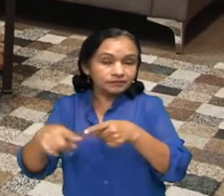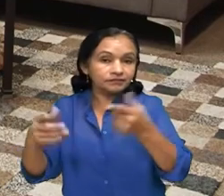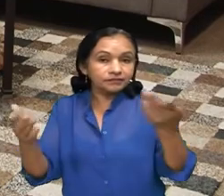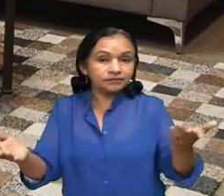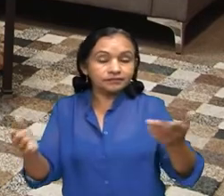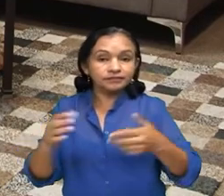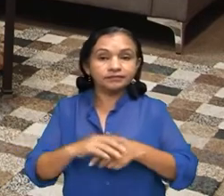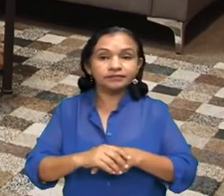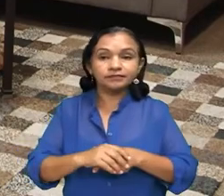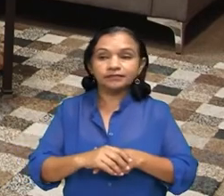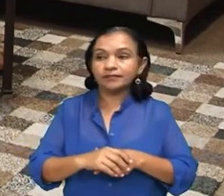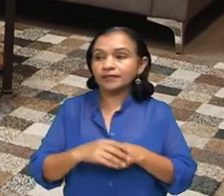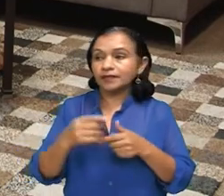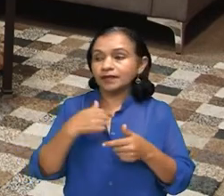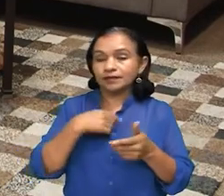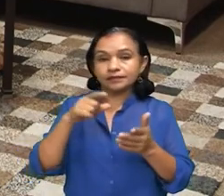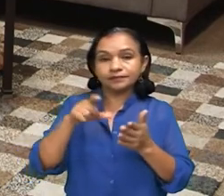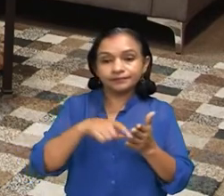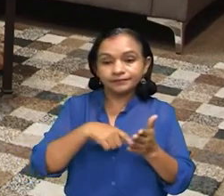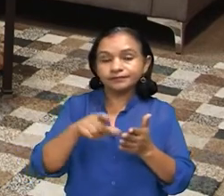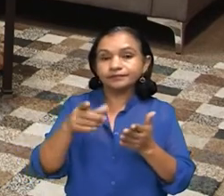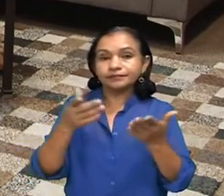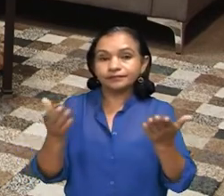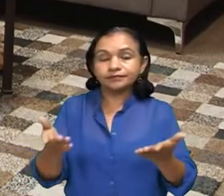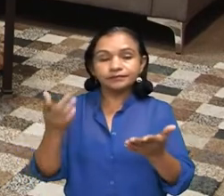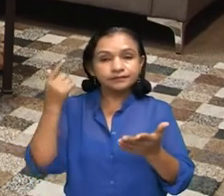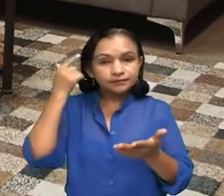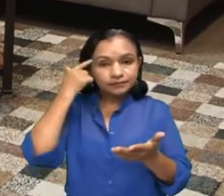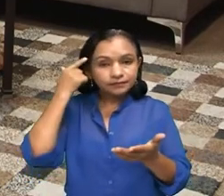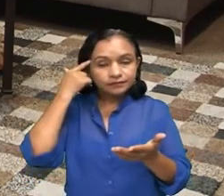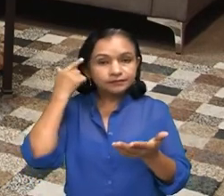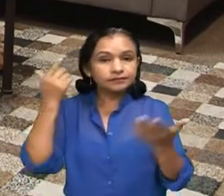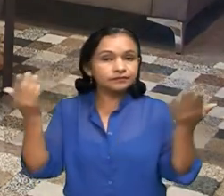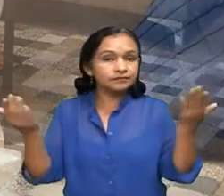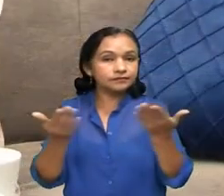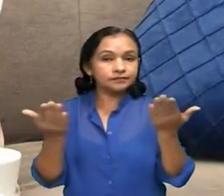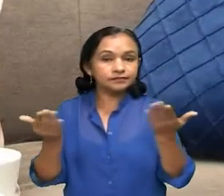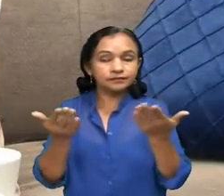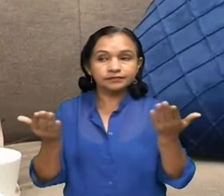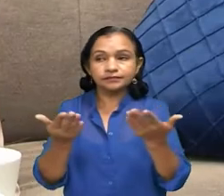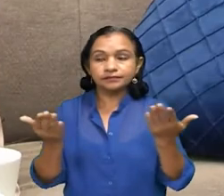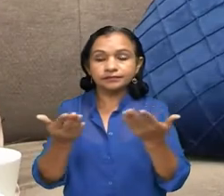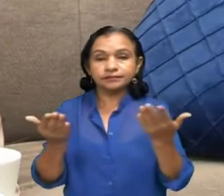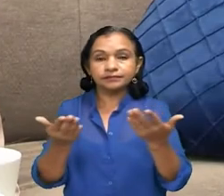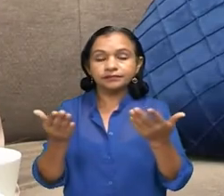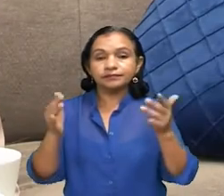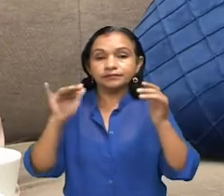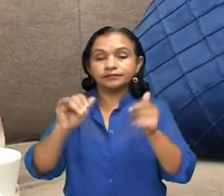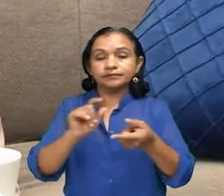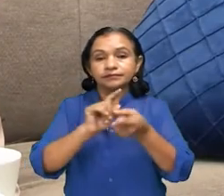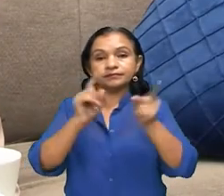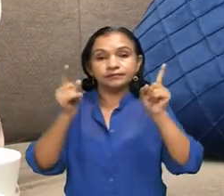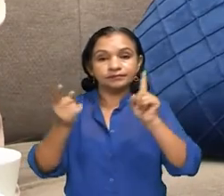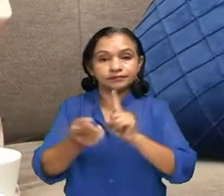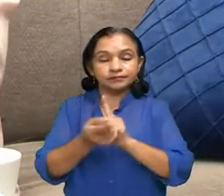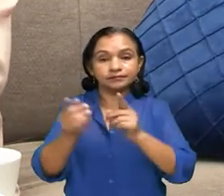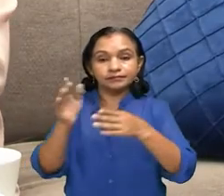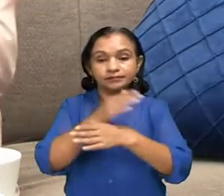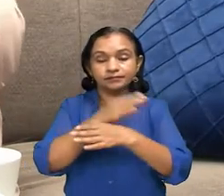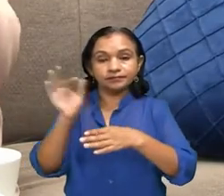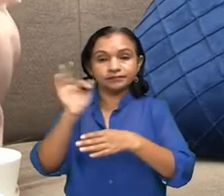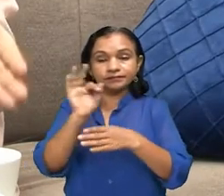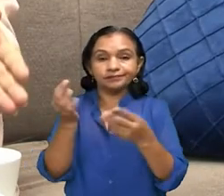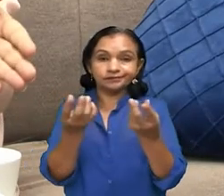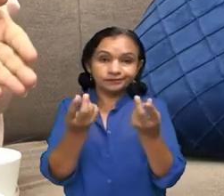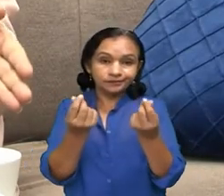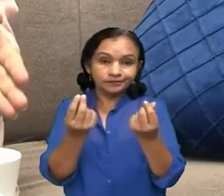yo nada más ando tarjeta. Entonces hay que ir pensando de que ya estamos cambiando. Y claro, que todo lo que